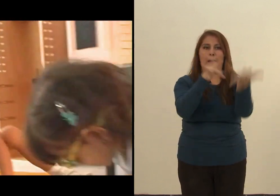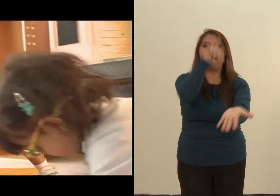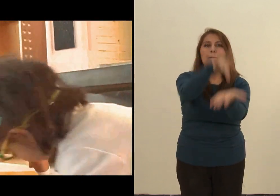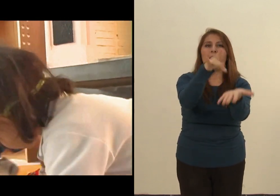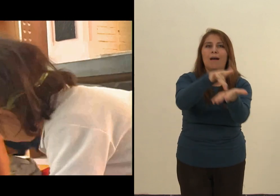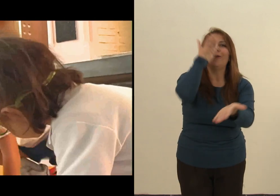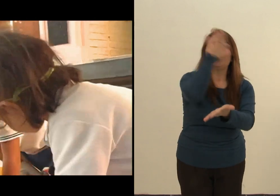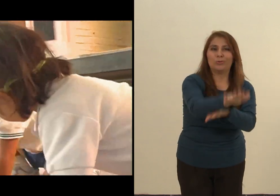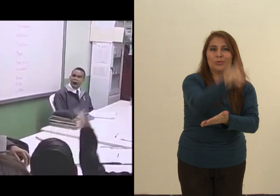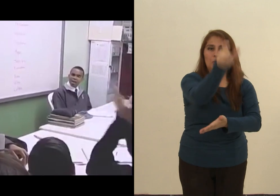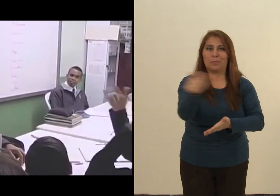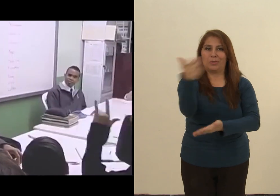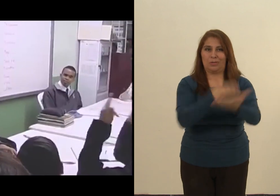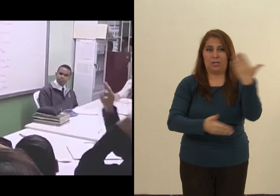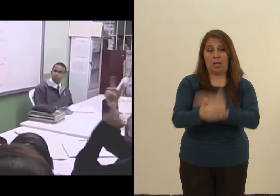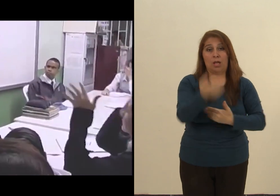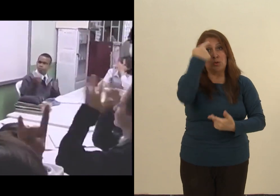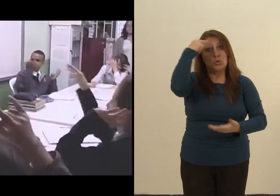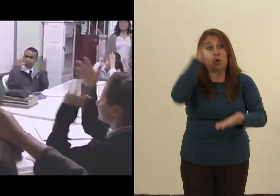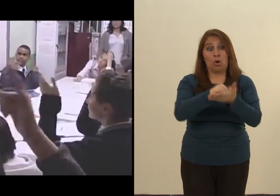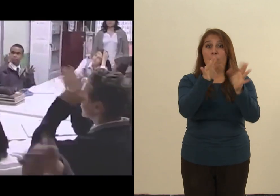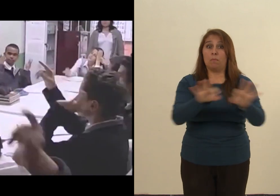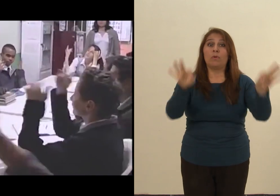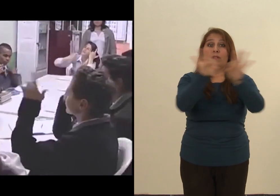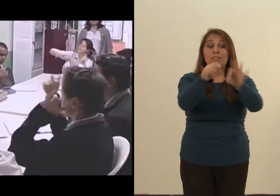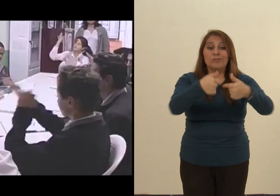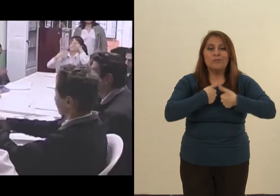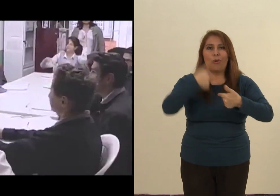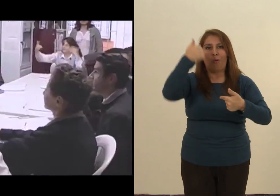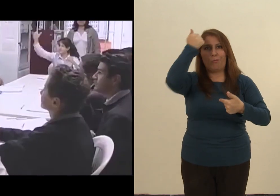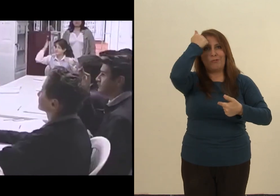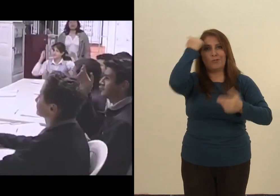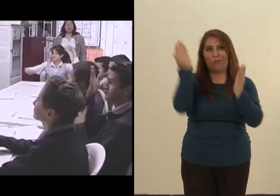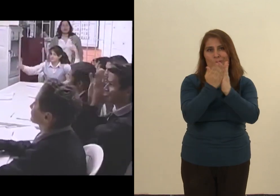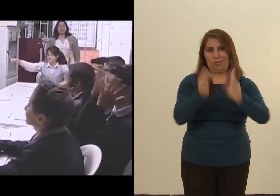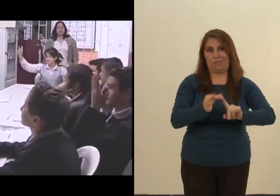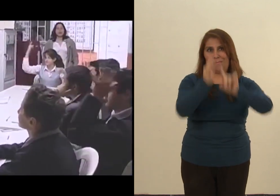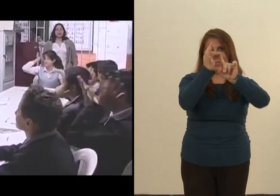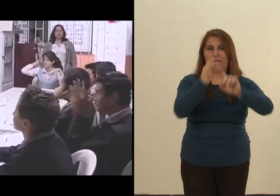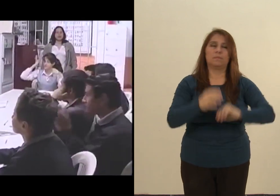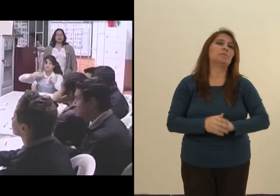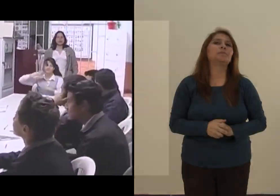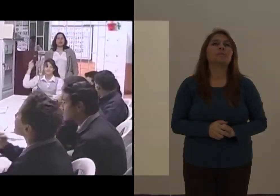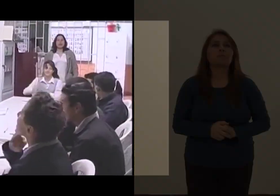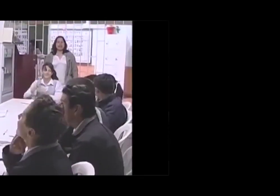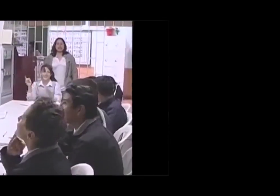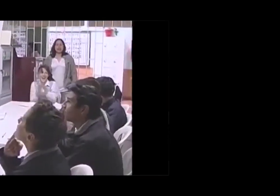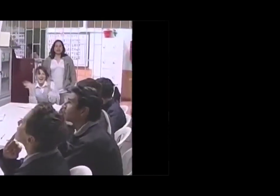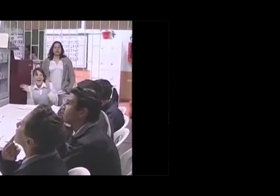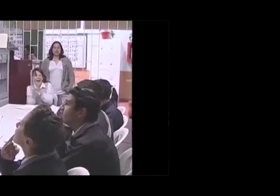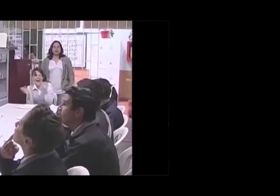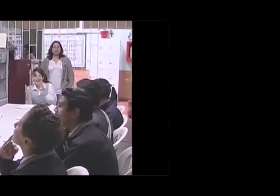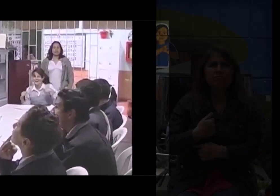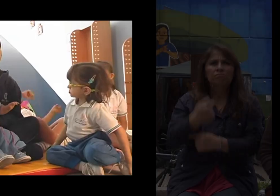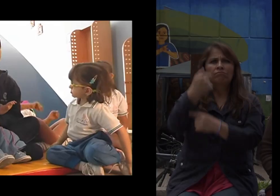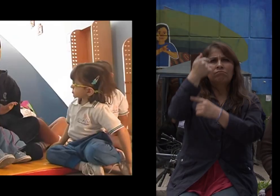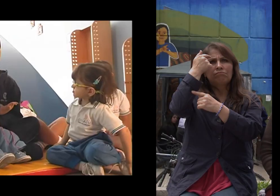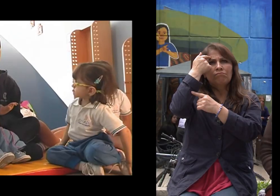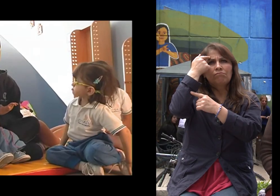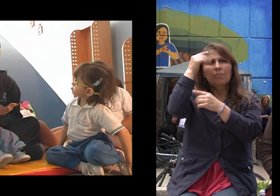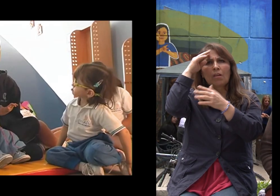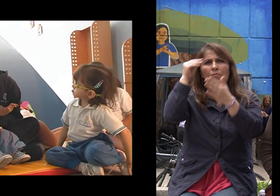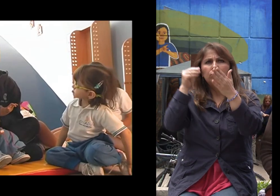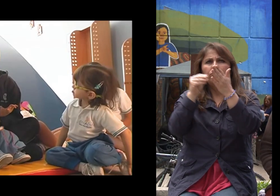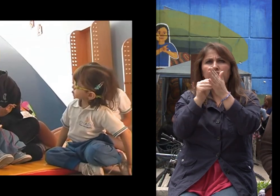fomentar esa participación. Yo creo que eso es como el sentido del licenciado en educación especial. La proyección de la licenciatura